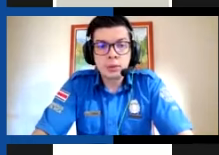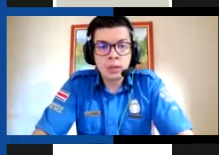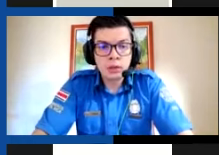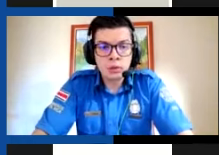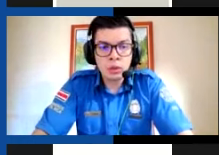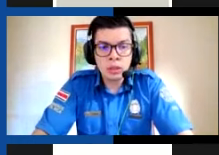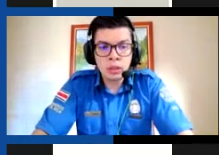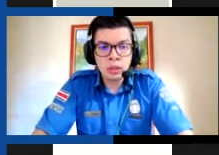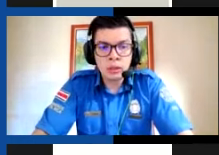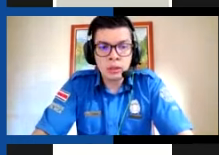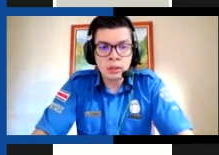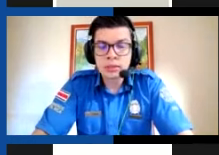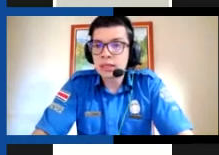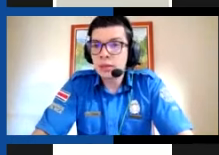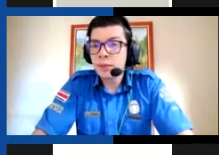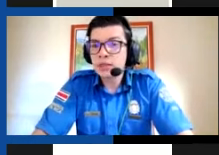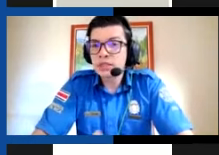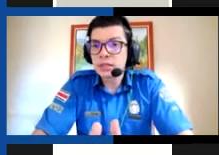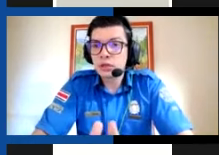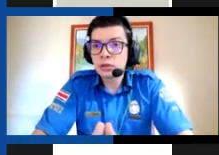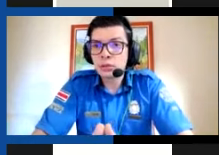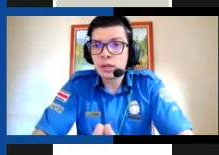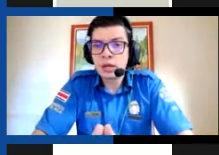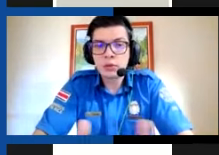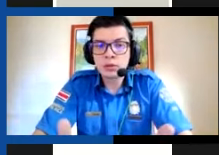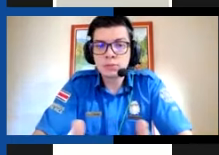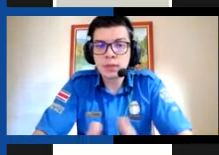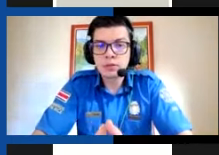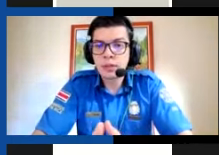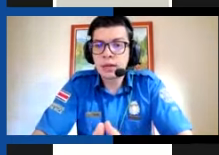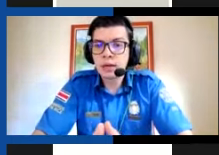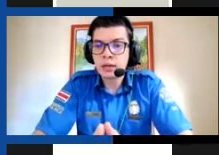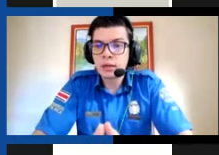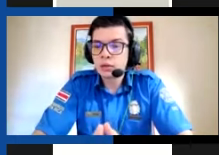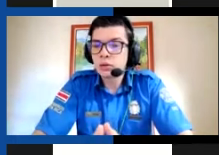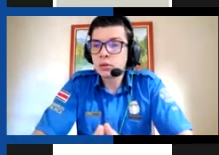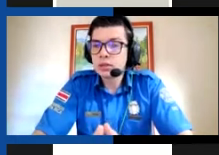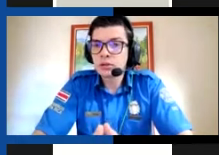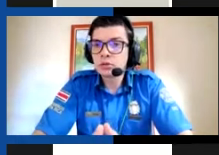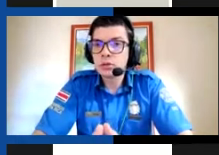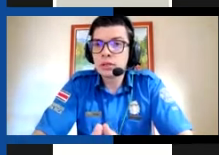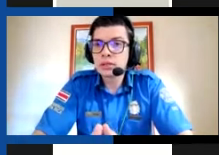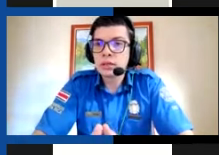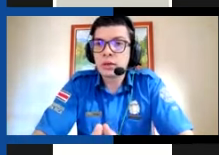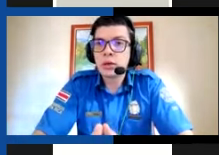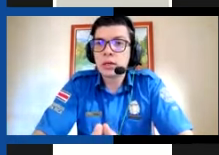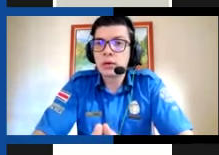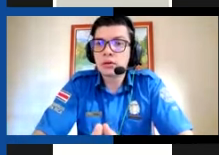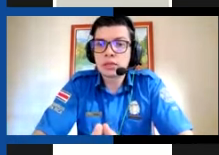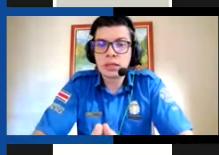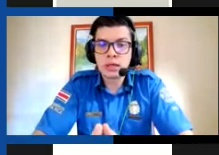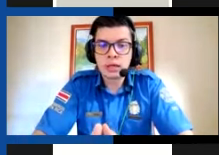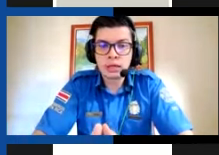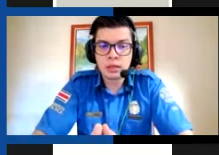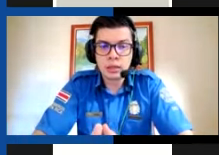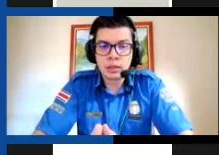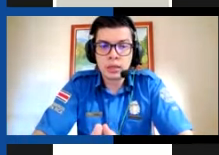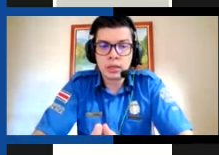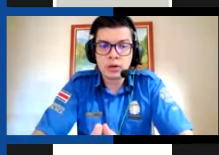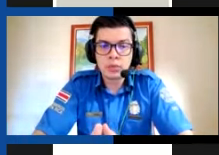este momento, esta sería mi presentación. Abro un espacio para dudas y consultas de cualquier cosa que